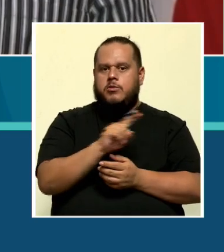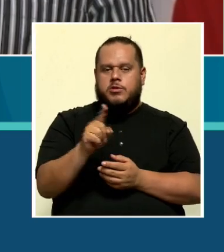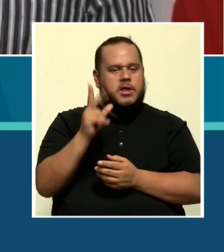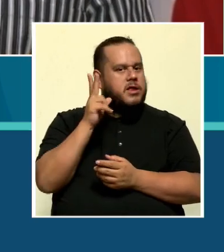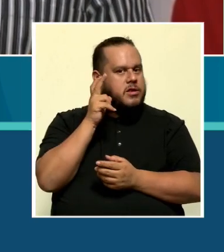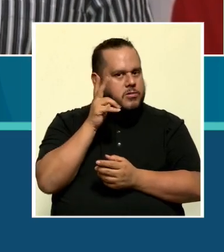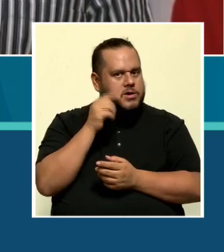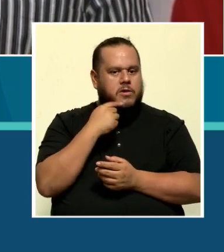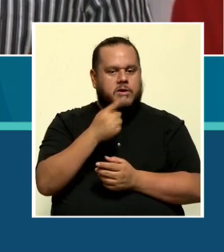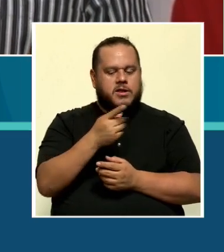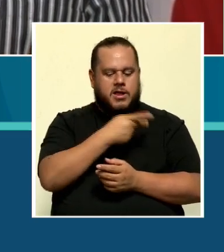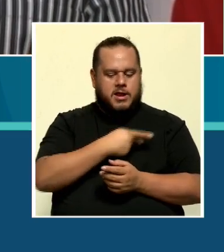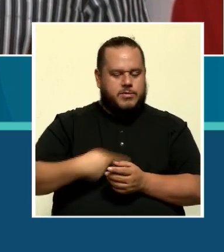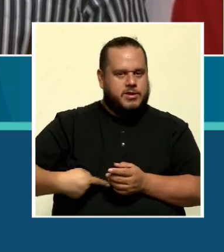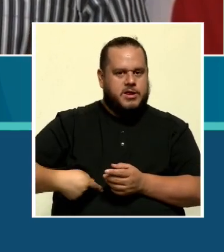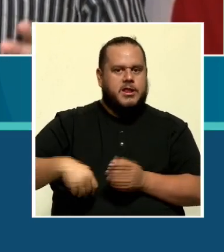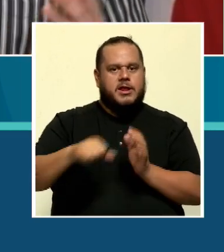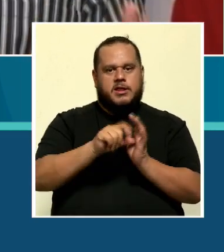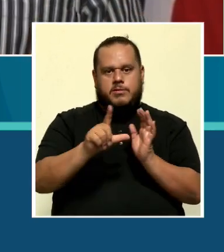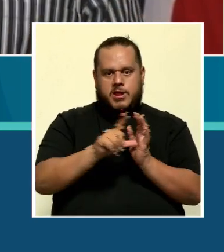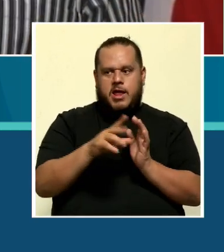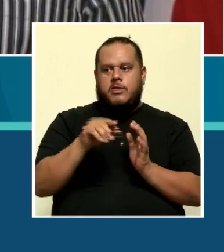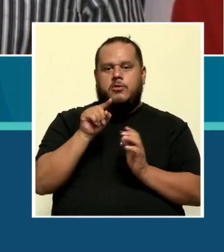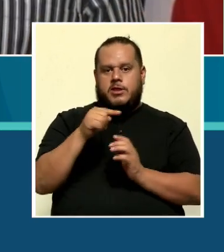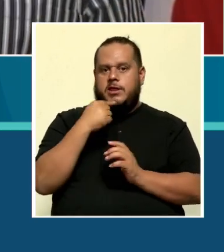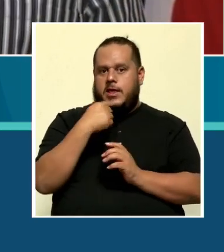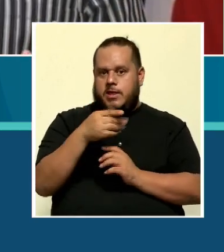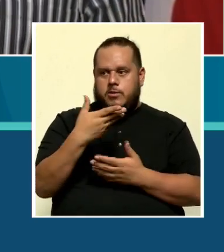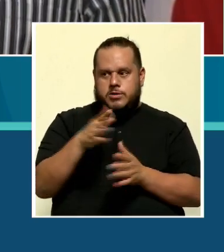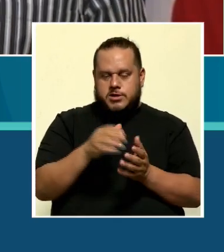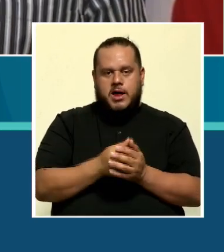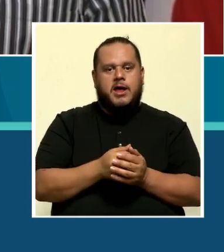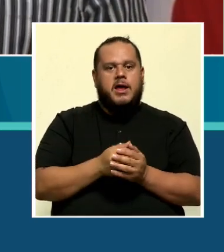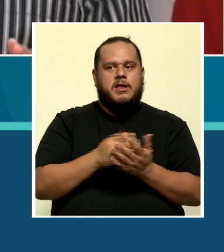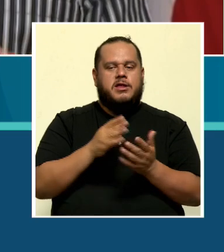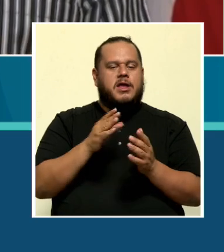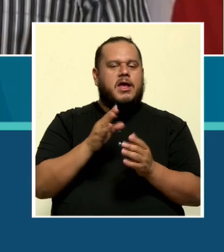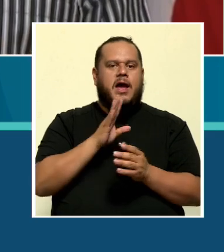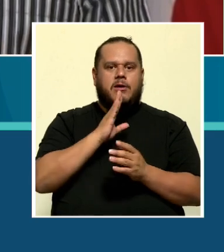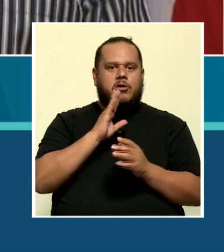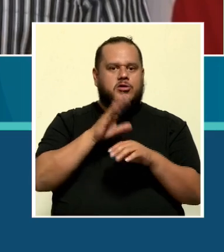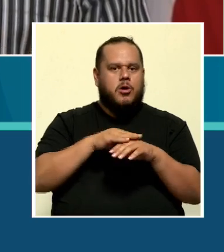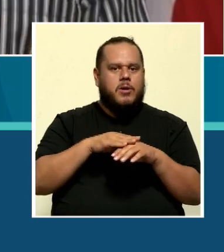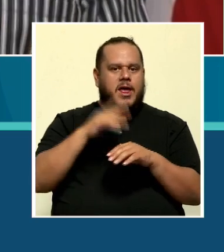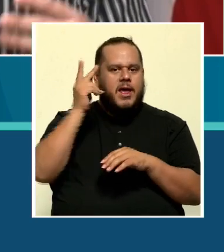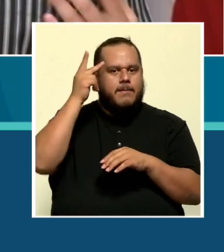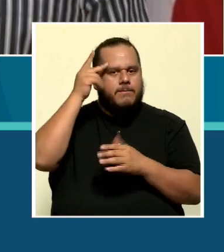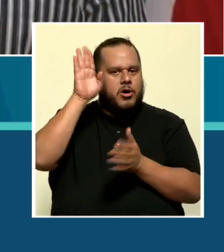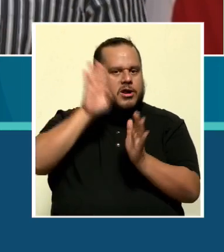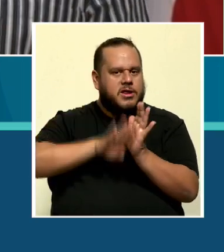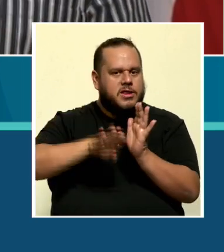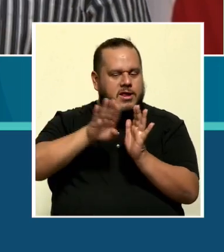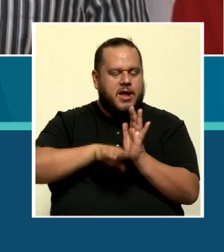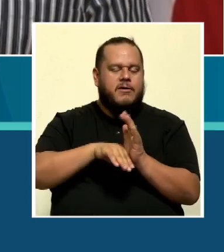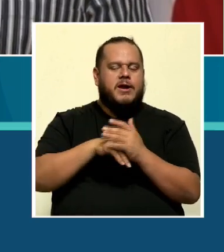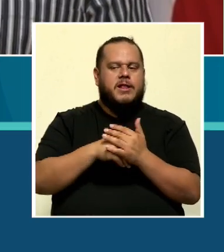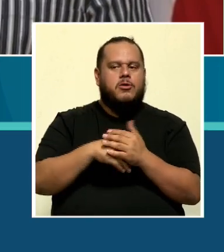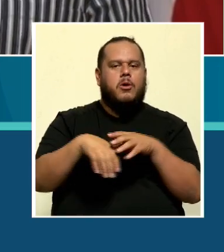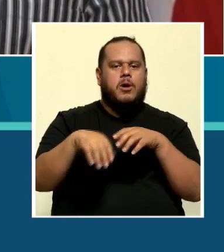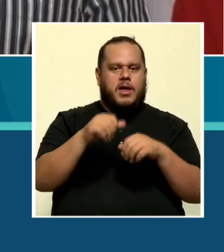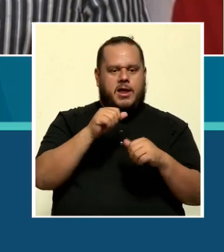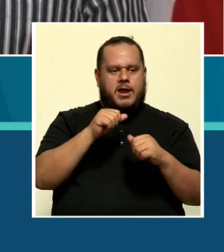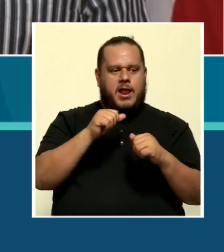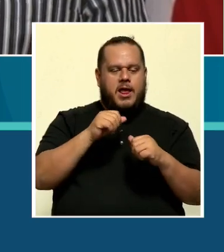lo que decía la presidenta del Congreso y donde ha señalado anteriormente de politiquería lo que es el actuar de los diputados